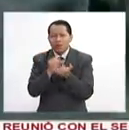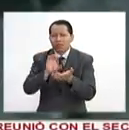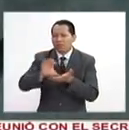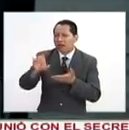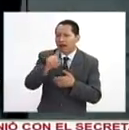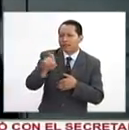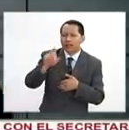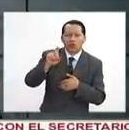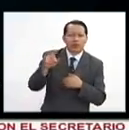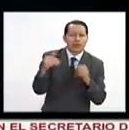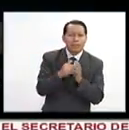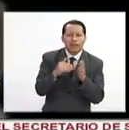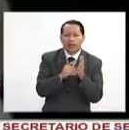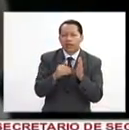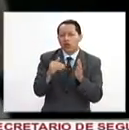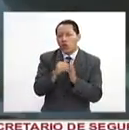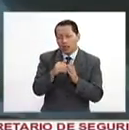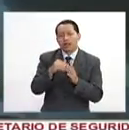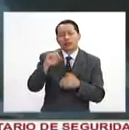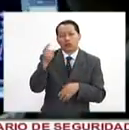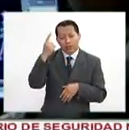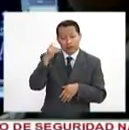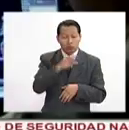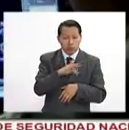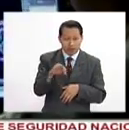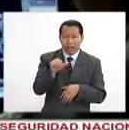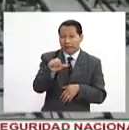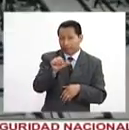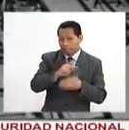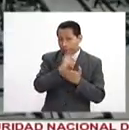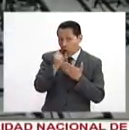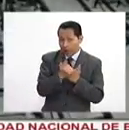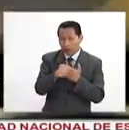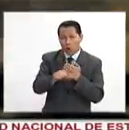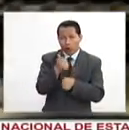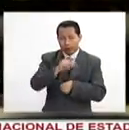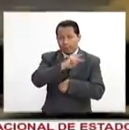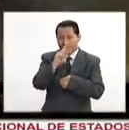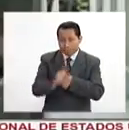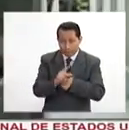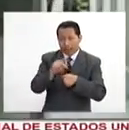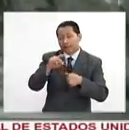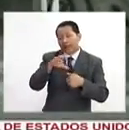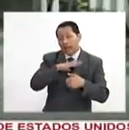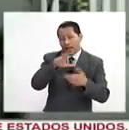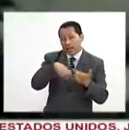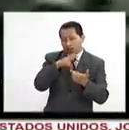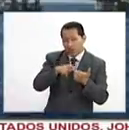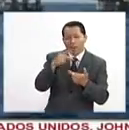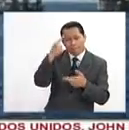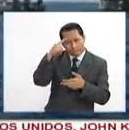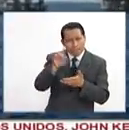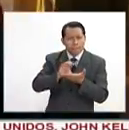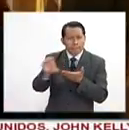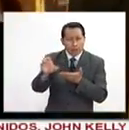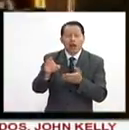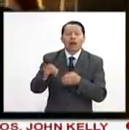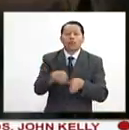casi 130 millones de dólares a 16 proyectos en 11 países de la región, financiando carreteras,